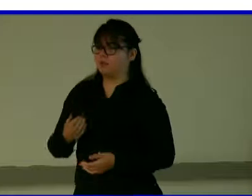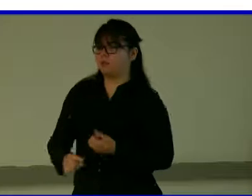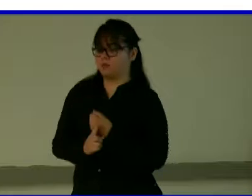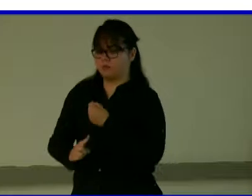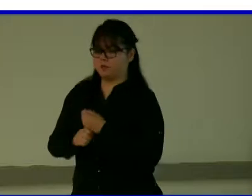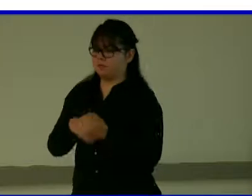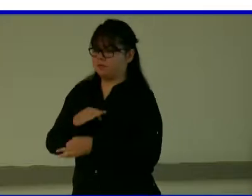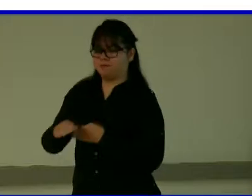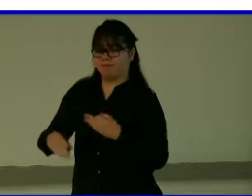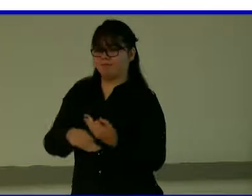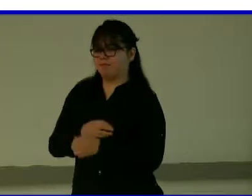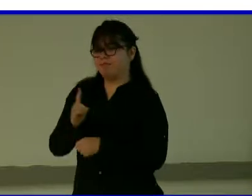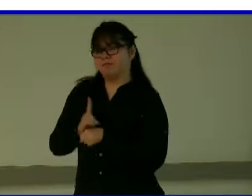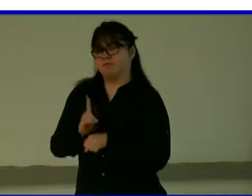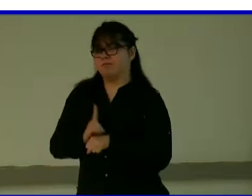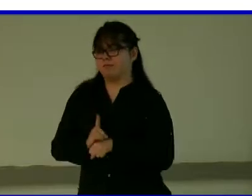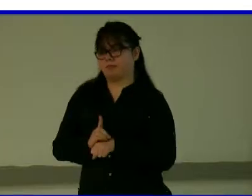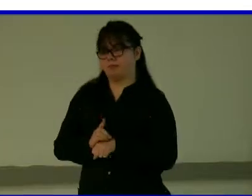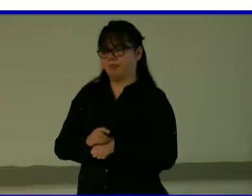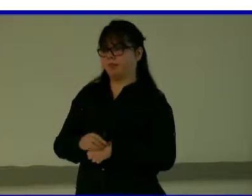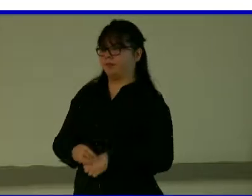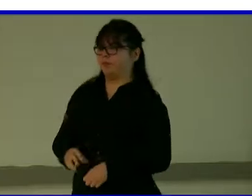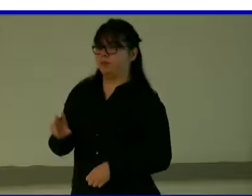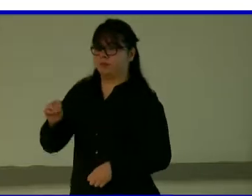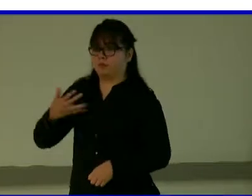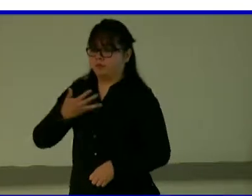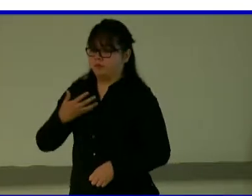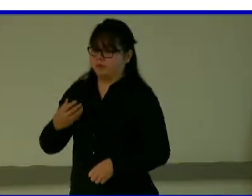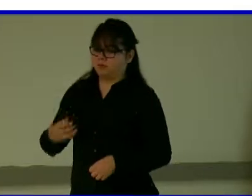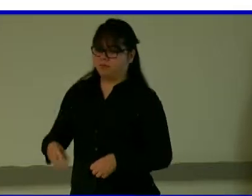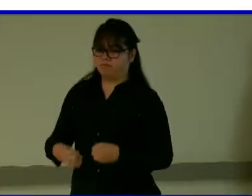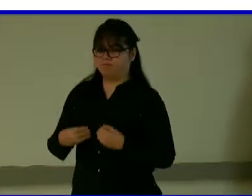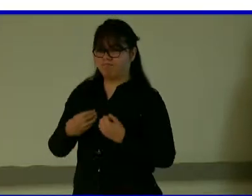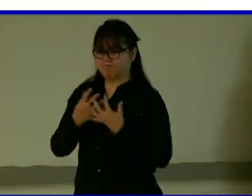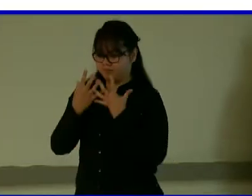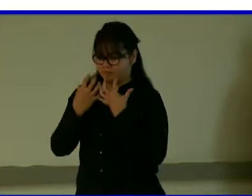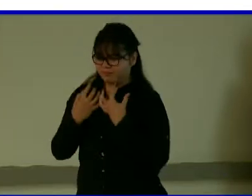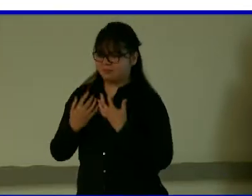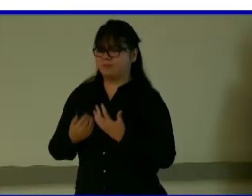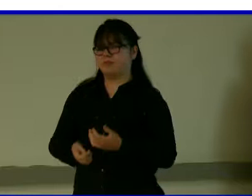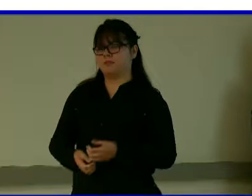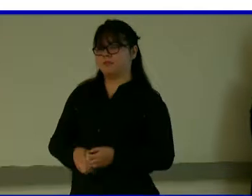autoestima baja tendrían problemas porque no están al tanto de la realidad.